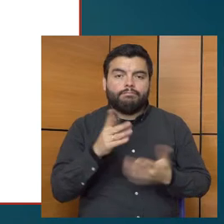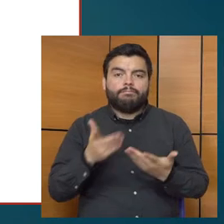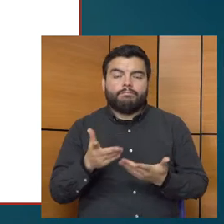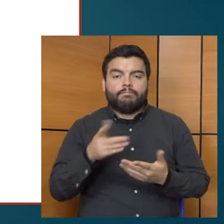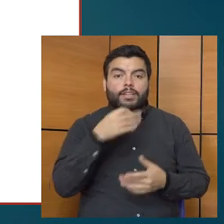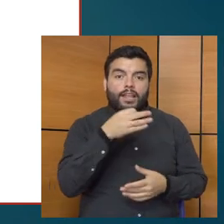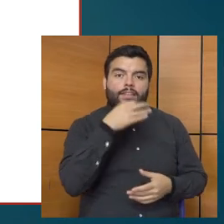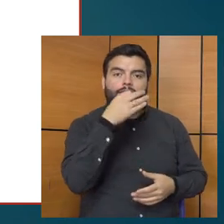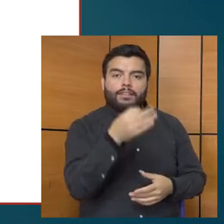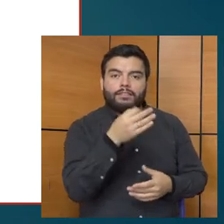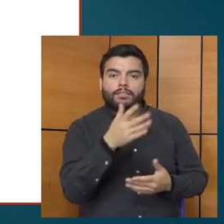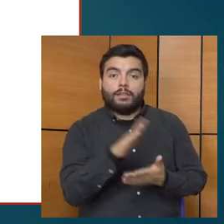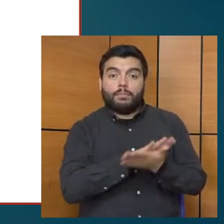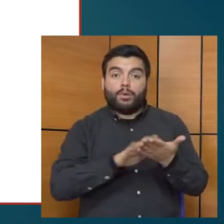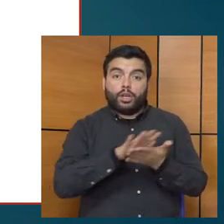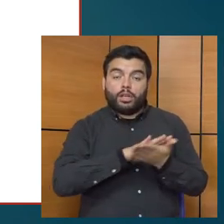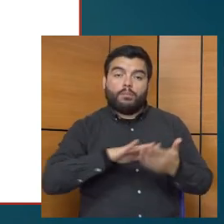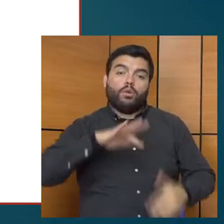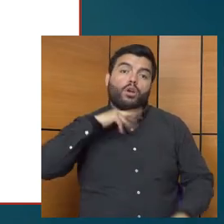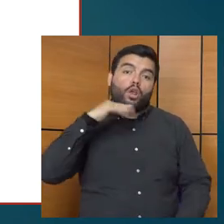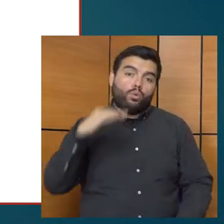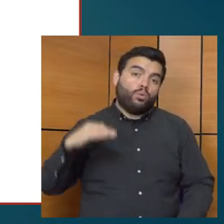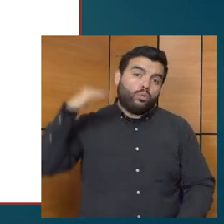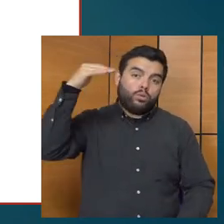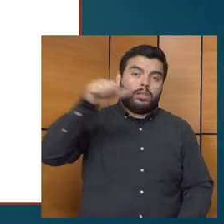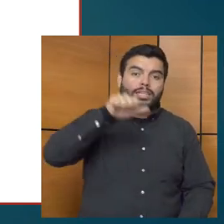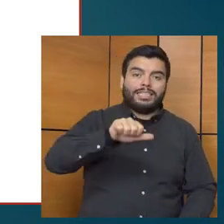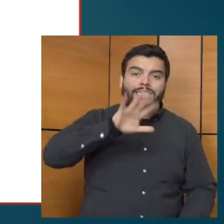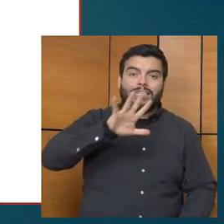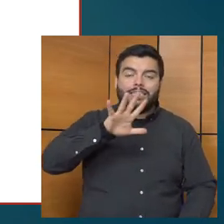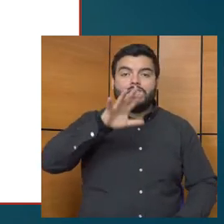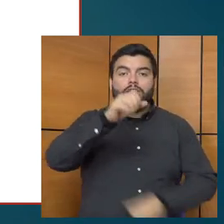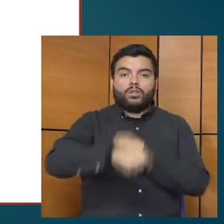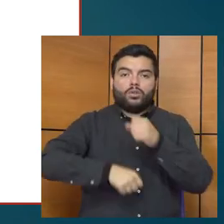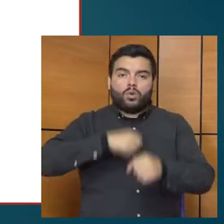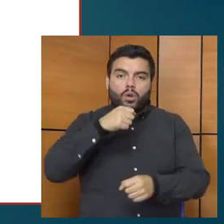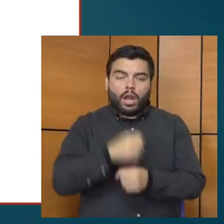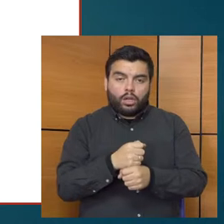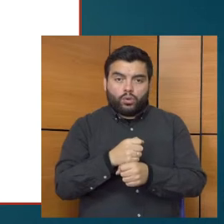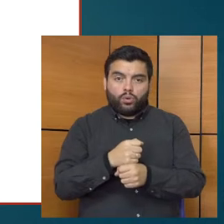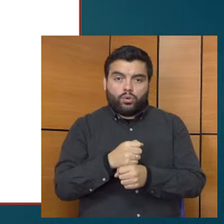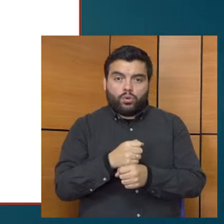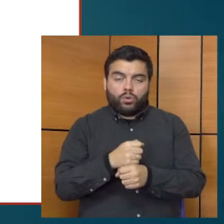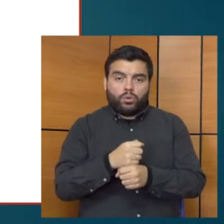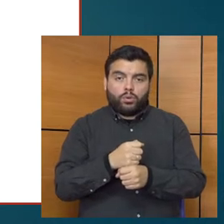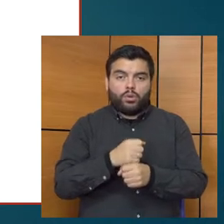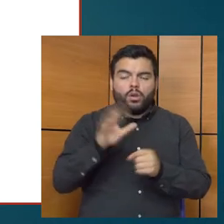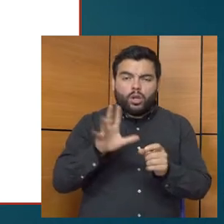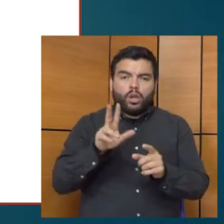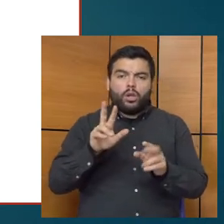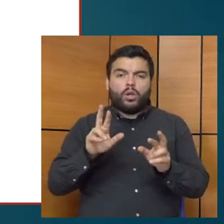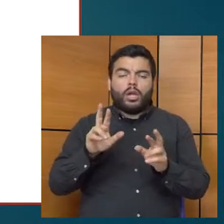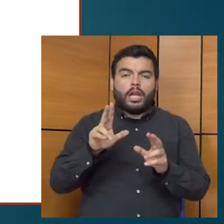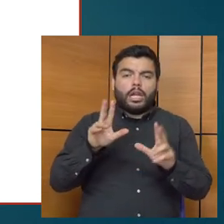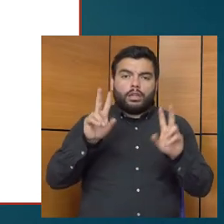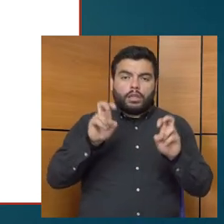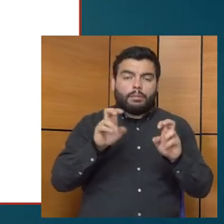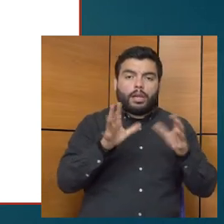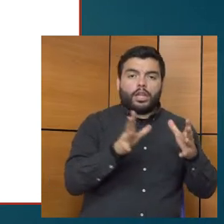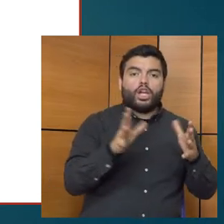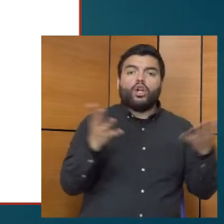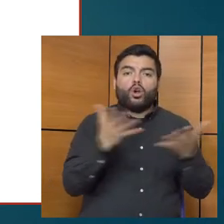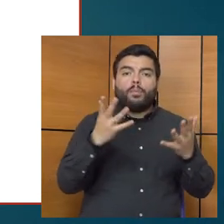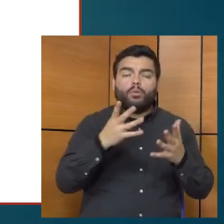índice se mide por la cantidad de personas mayores de 60 años por cada 100 personas menores de 15. Ese es cómo se define el índice